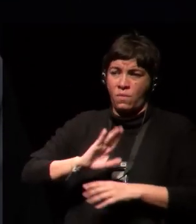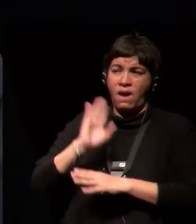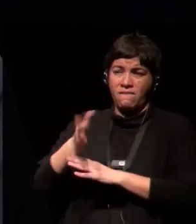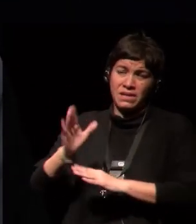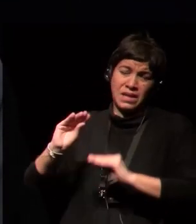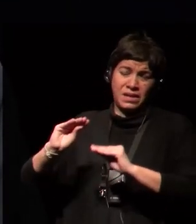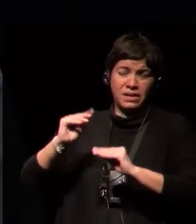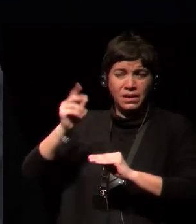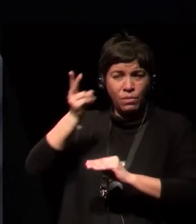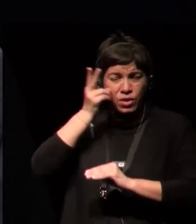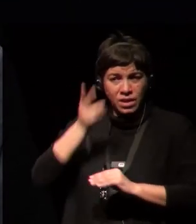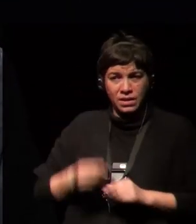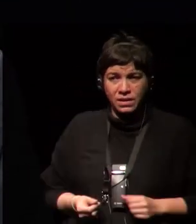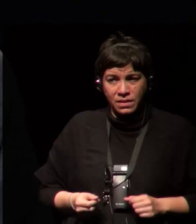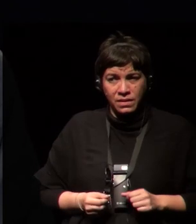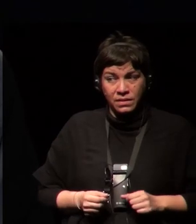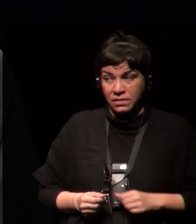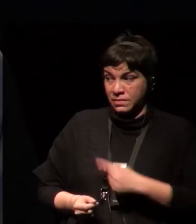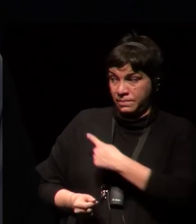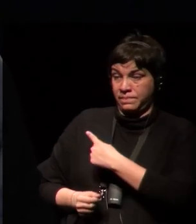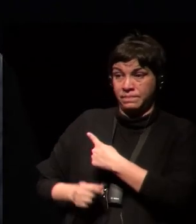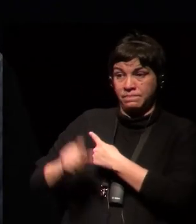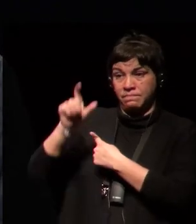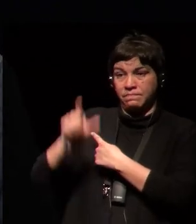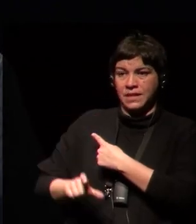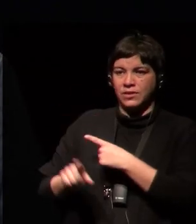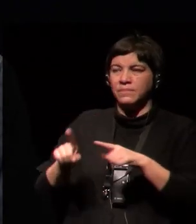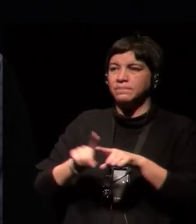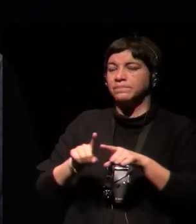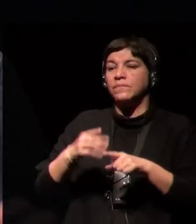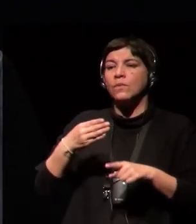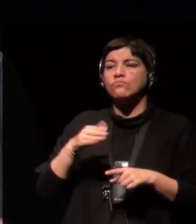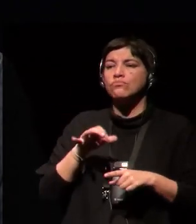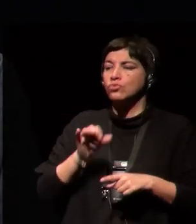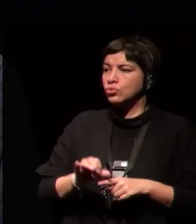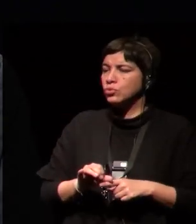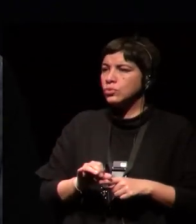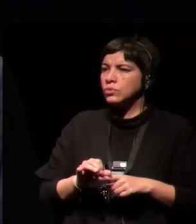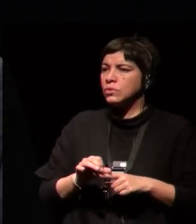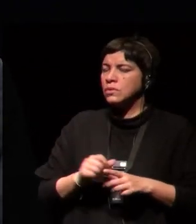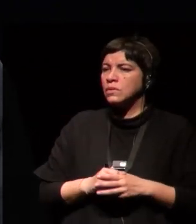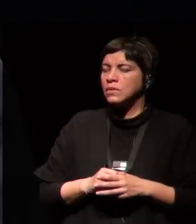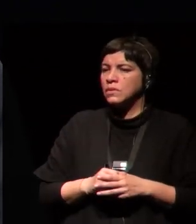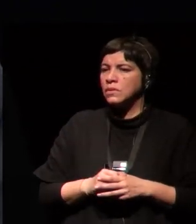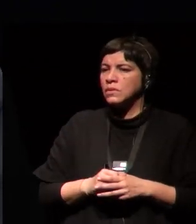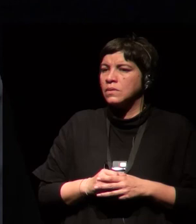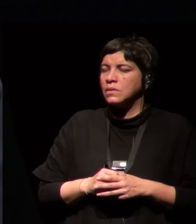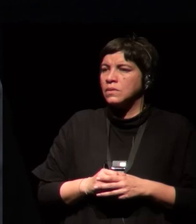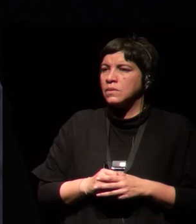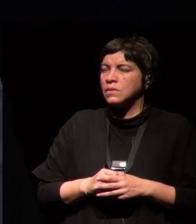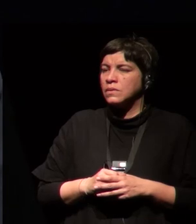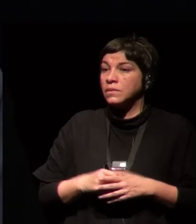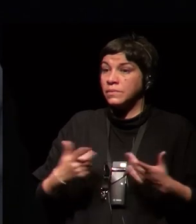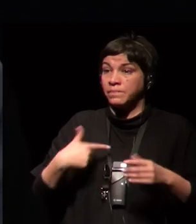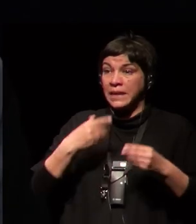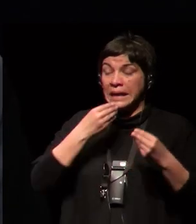Esta persona salió del bush en un momento en que la historia de moderna